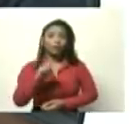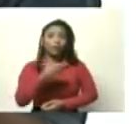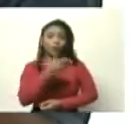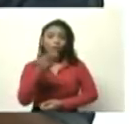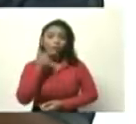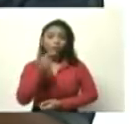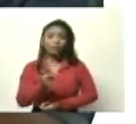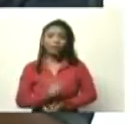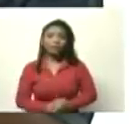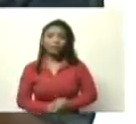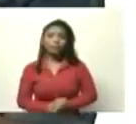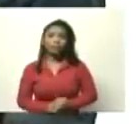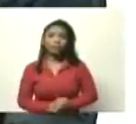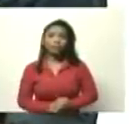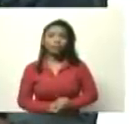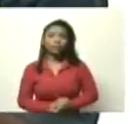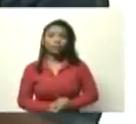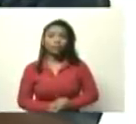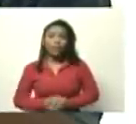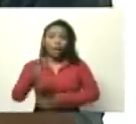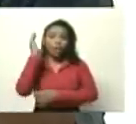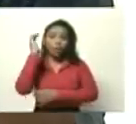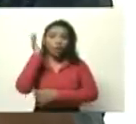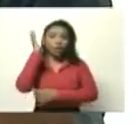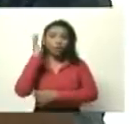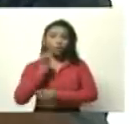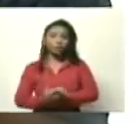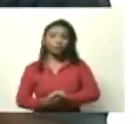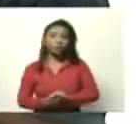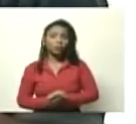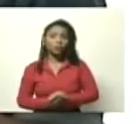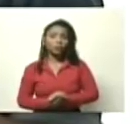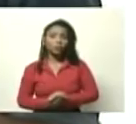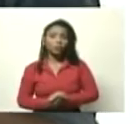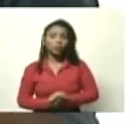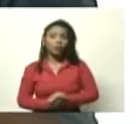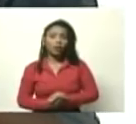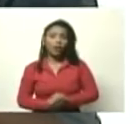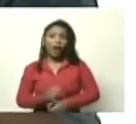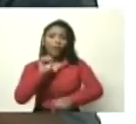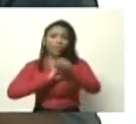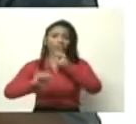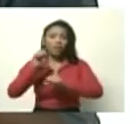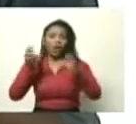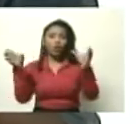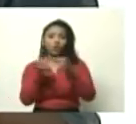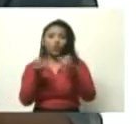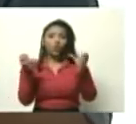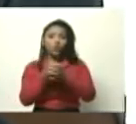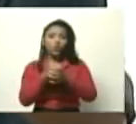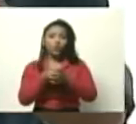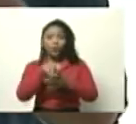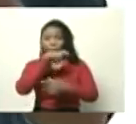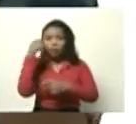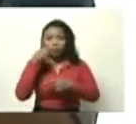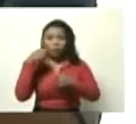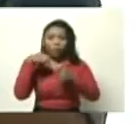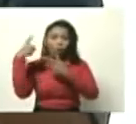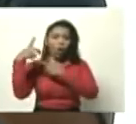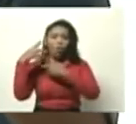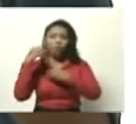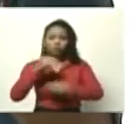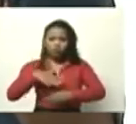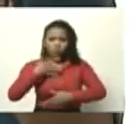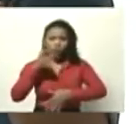decía durante el Congreso lo que es el combate a las mafias de la chatarra, si